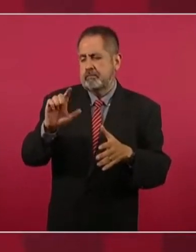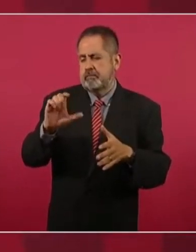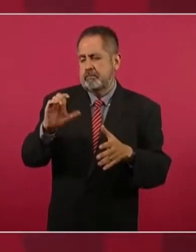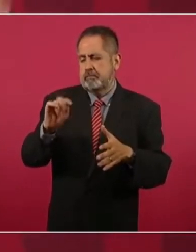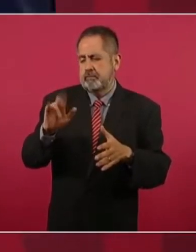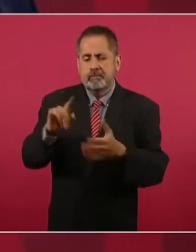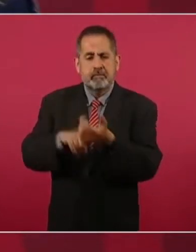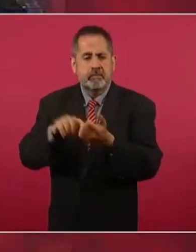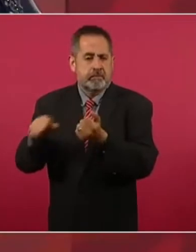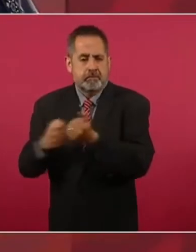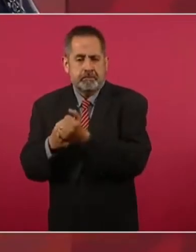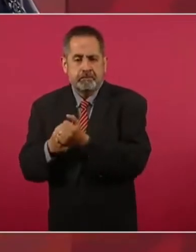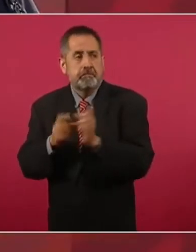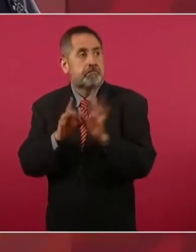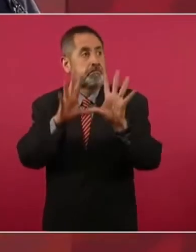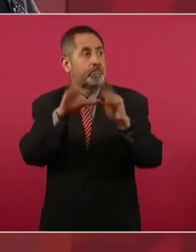de respaldo,